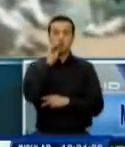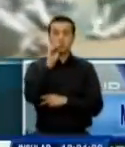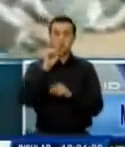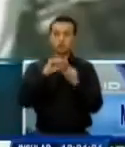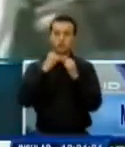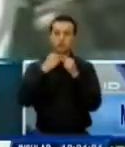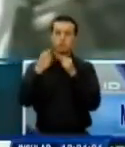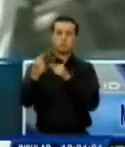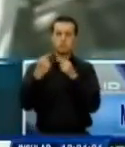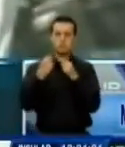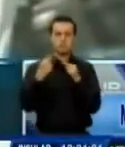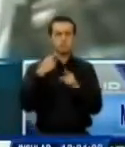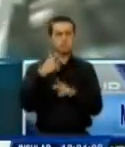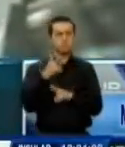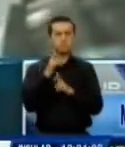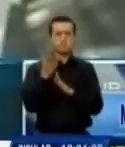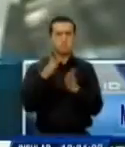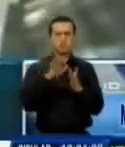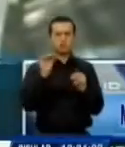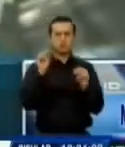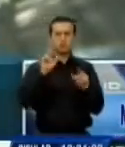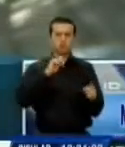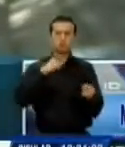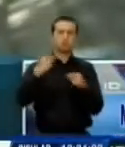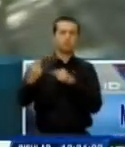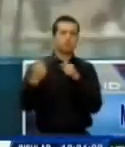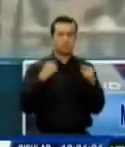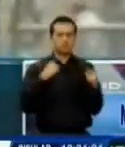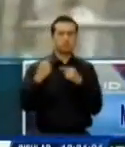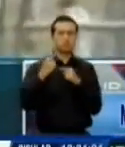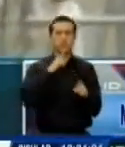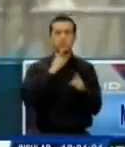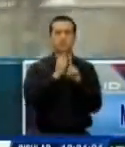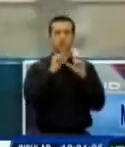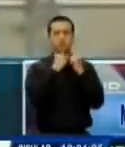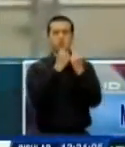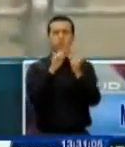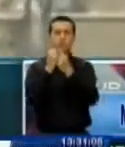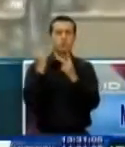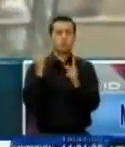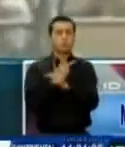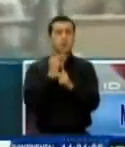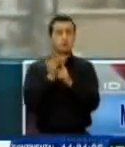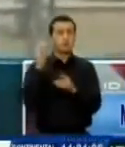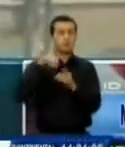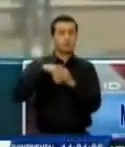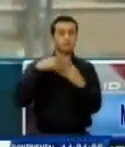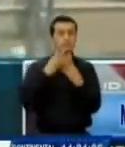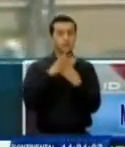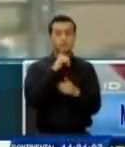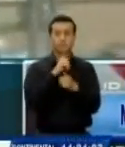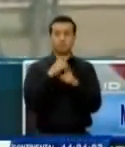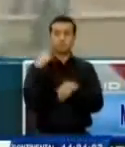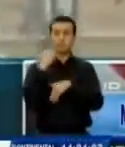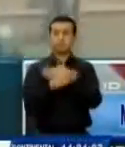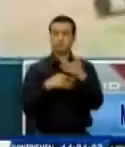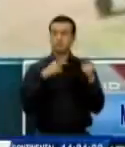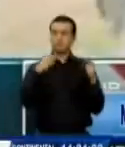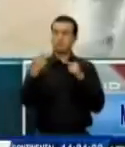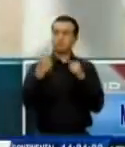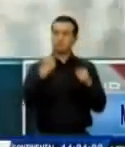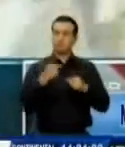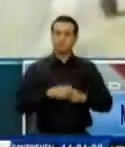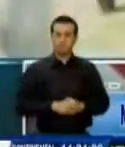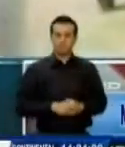otros reos para no matarlos. Esto habría iniciado la pelea entre las diferentes organizaciones al interior de la cárcel, lo que terminó en